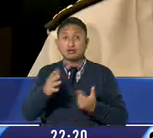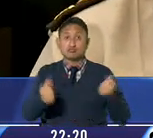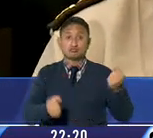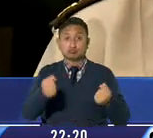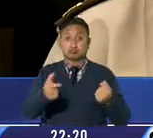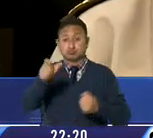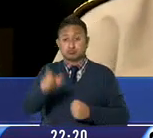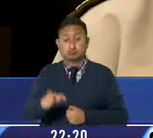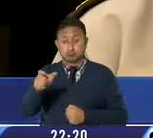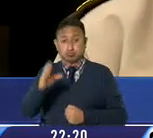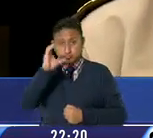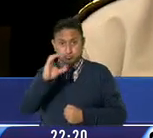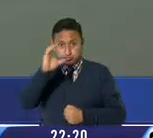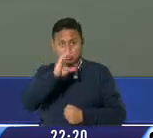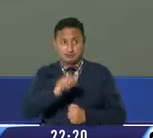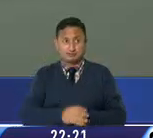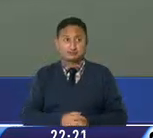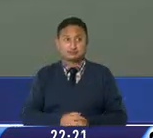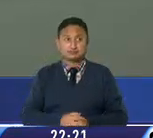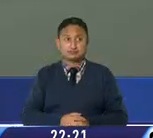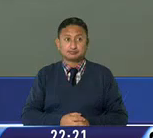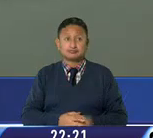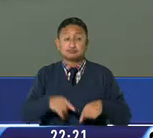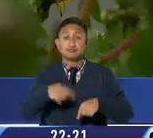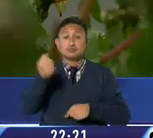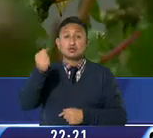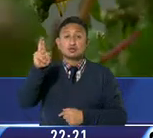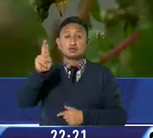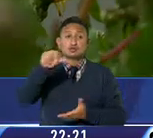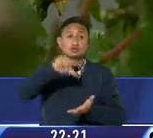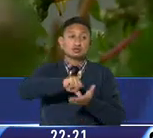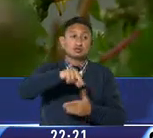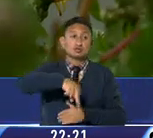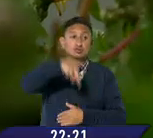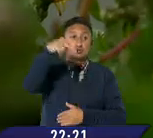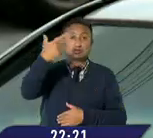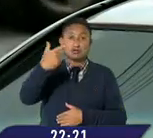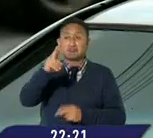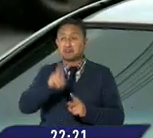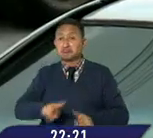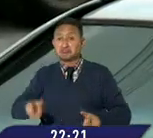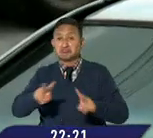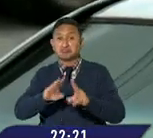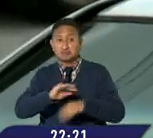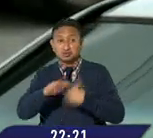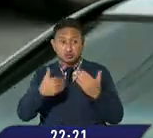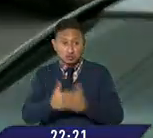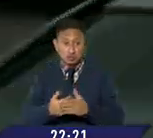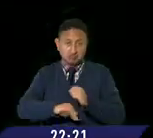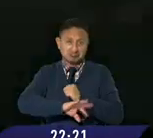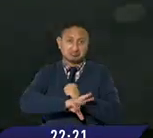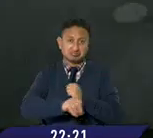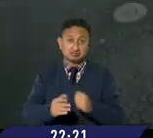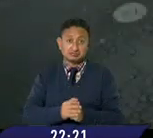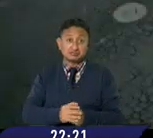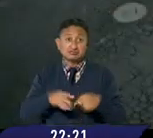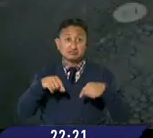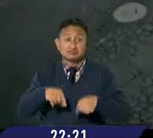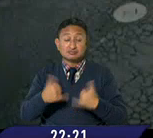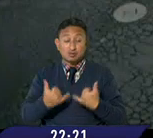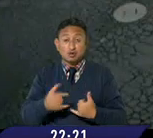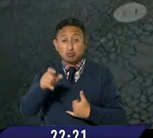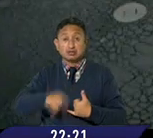que causaron este hecho delictivo. Roban en el sur, centro, norte, los valles, como que la ola delincuencial está ahogando a los